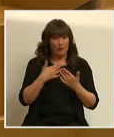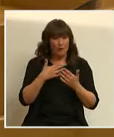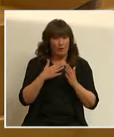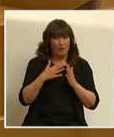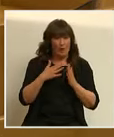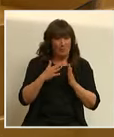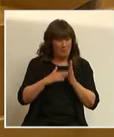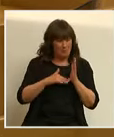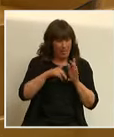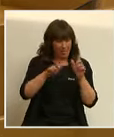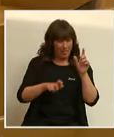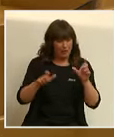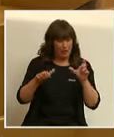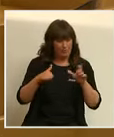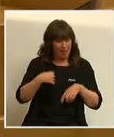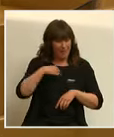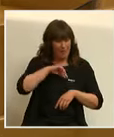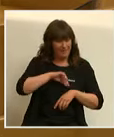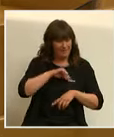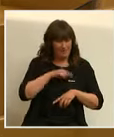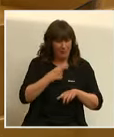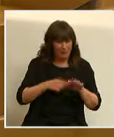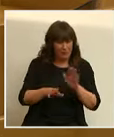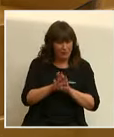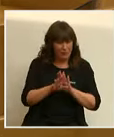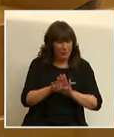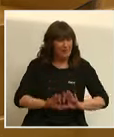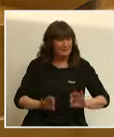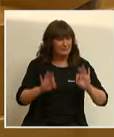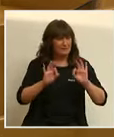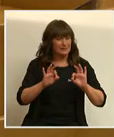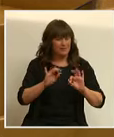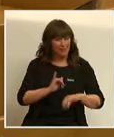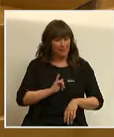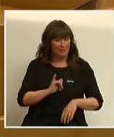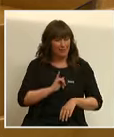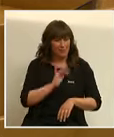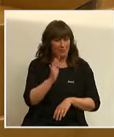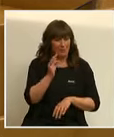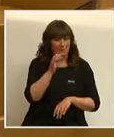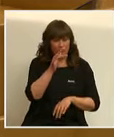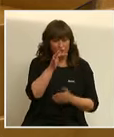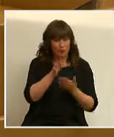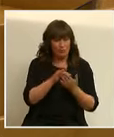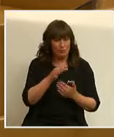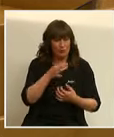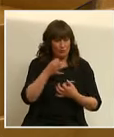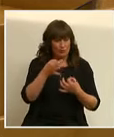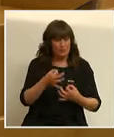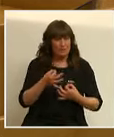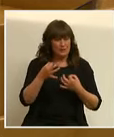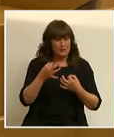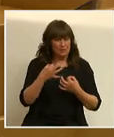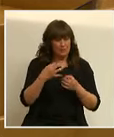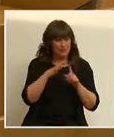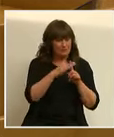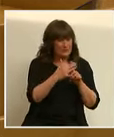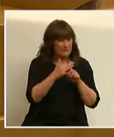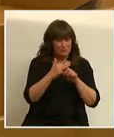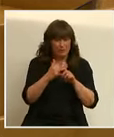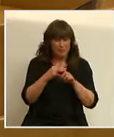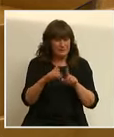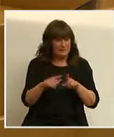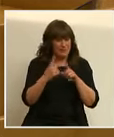sabido mantener su esencia, su singularidad, su identidad y su compromiso firme en todos los acontecimientos en los que se ha